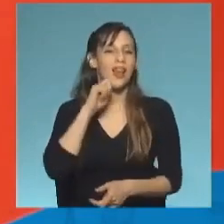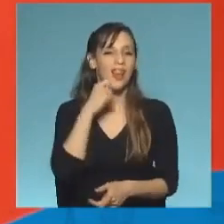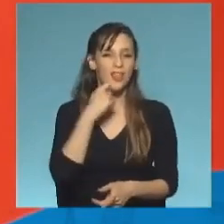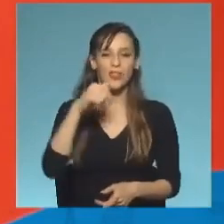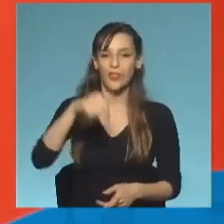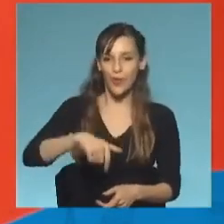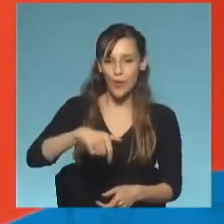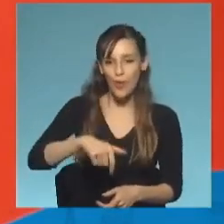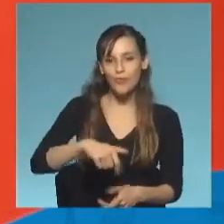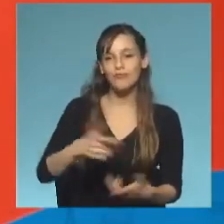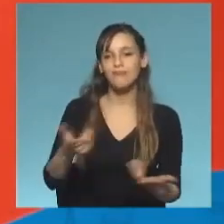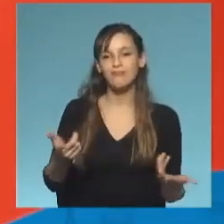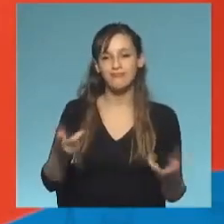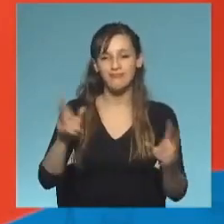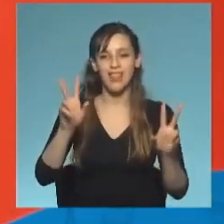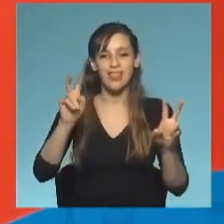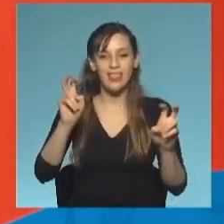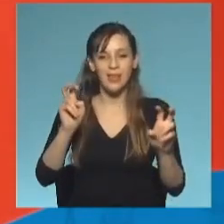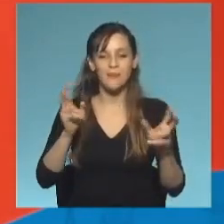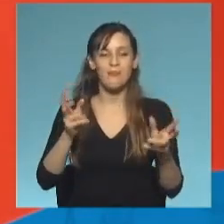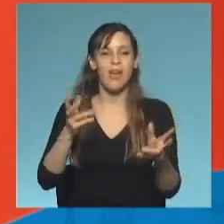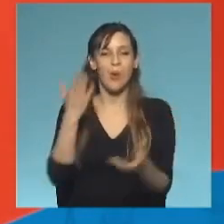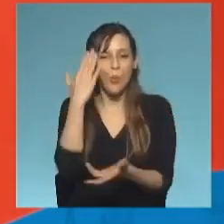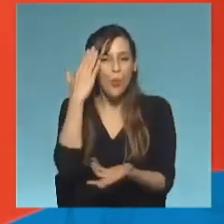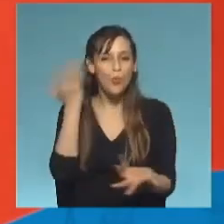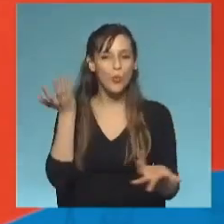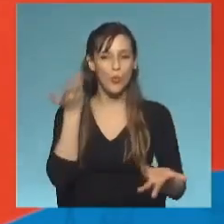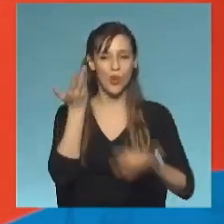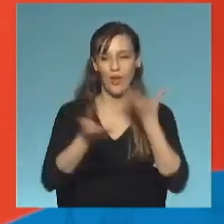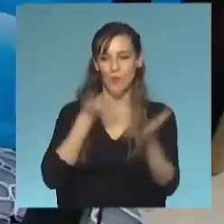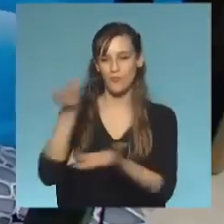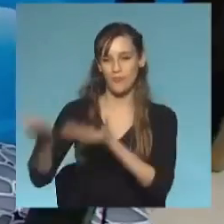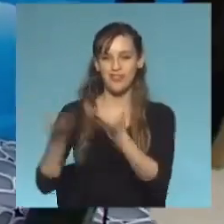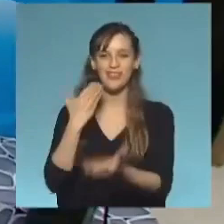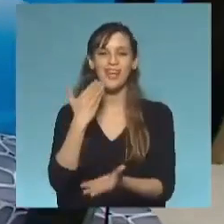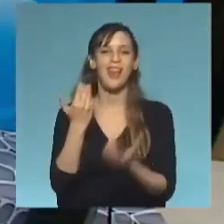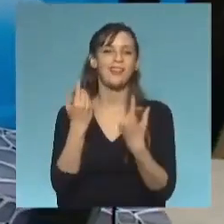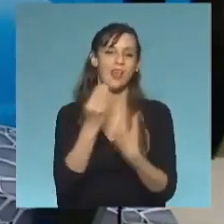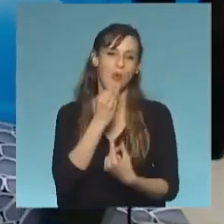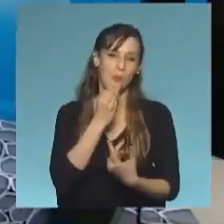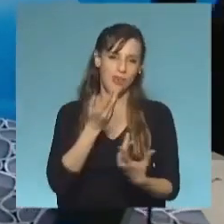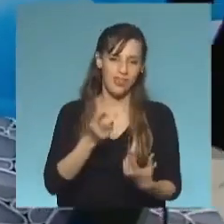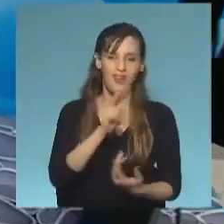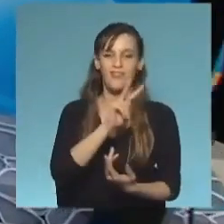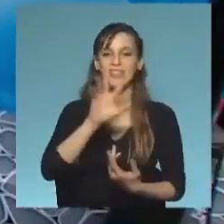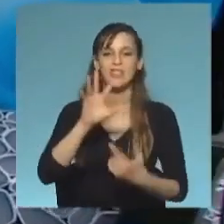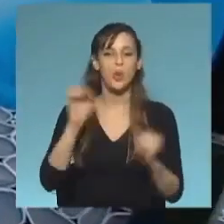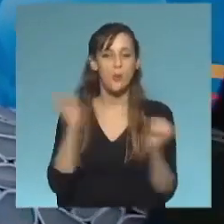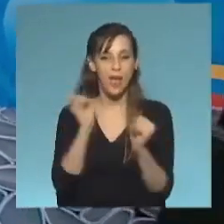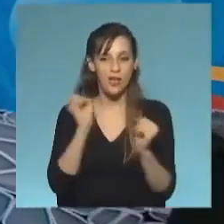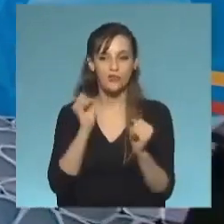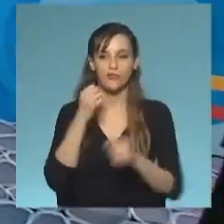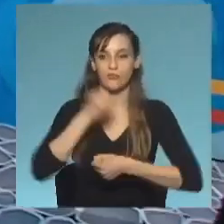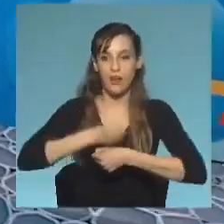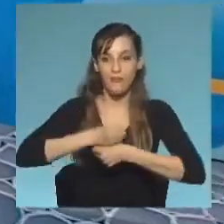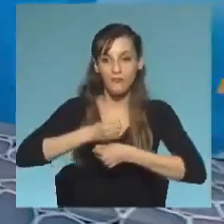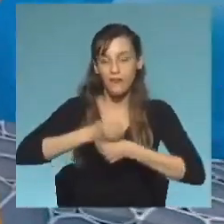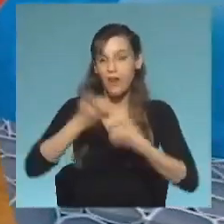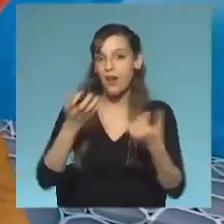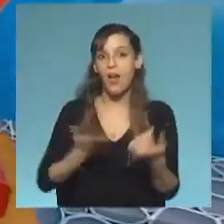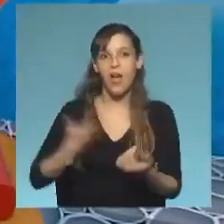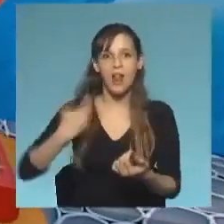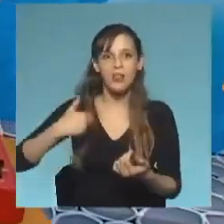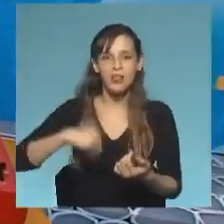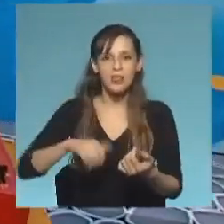compartiendo... la cultura que nosotros sabemos compartir mediante la comida, ¿no? Totalmente. Trabajando un 25 de mayo y nos ven en todo el país. Entonces